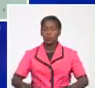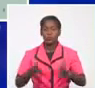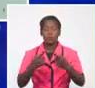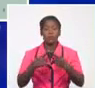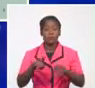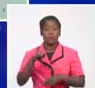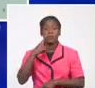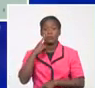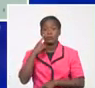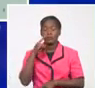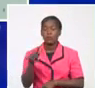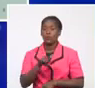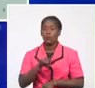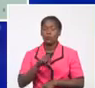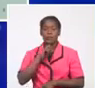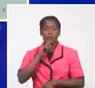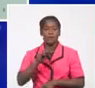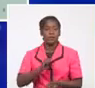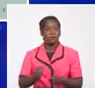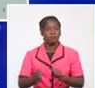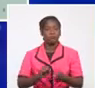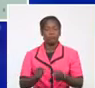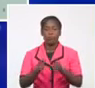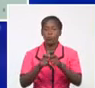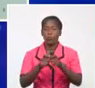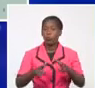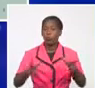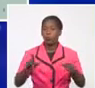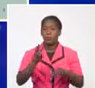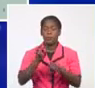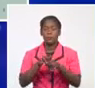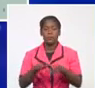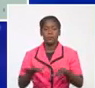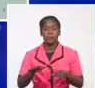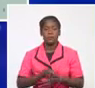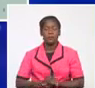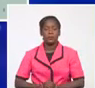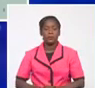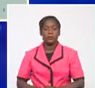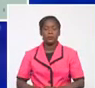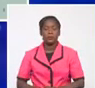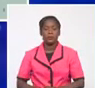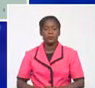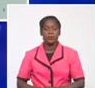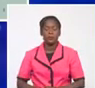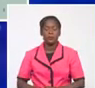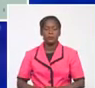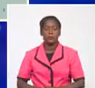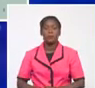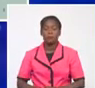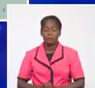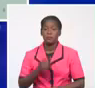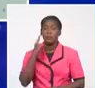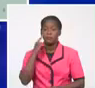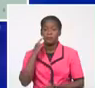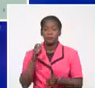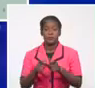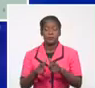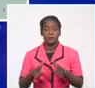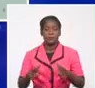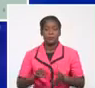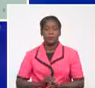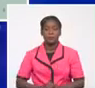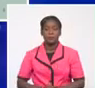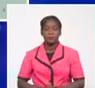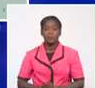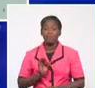una transmisión muy elevada que indiscutiblemente va a conllevar todavía incrementarla. Y como